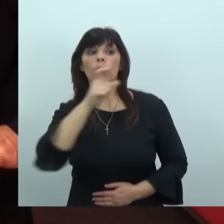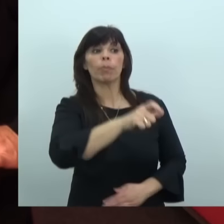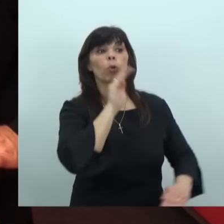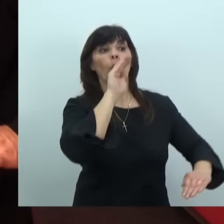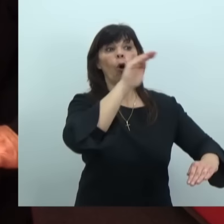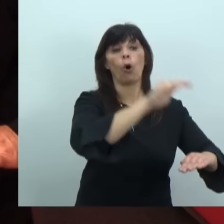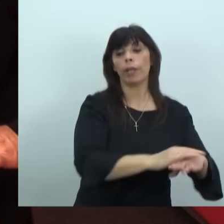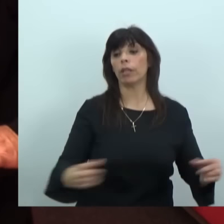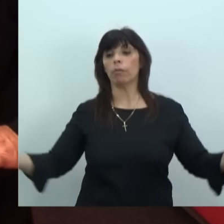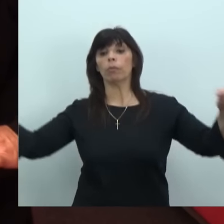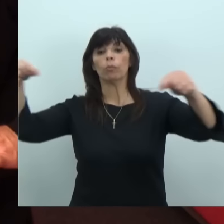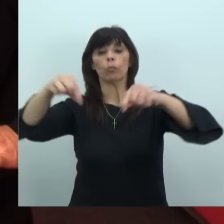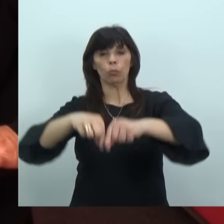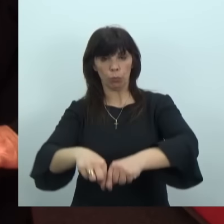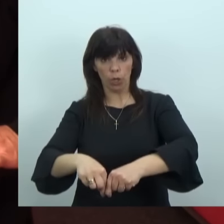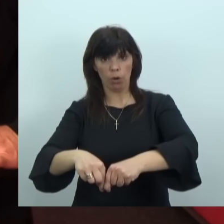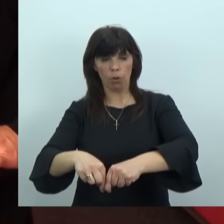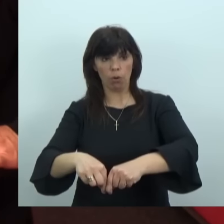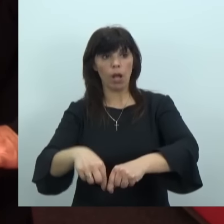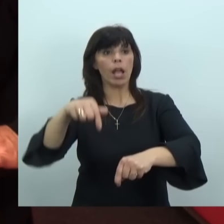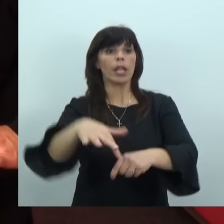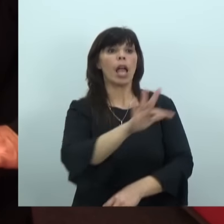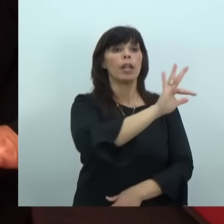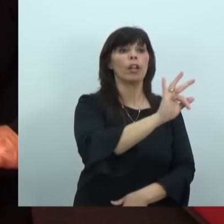fe y la madurez.